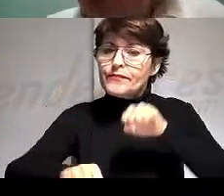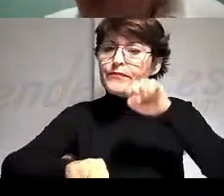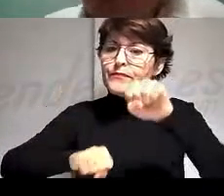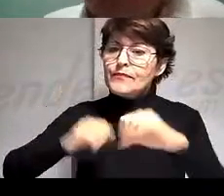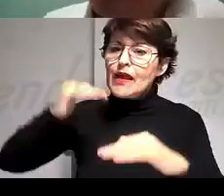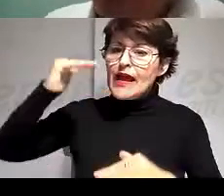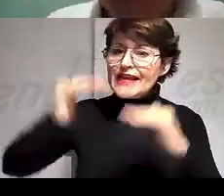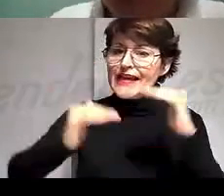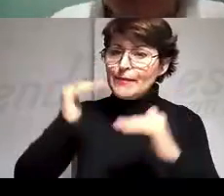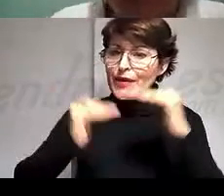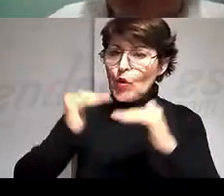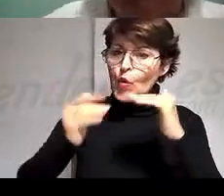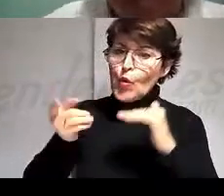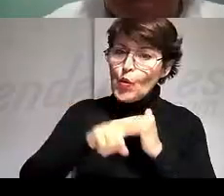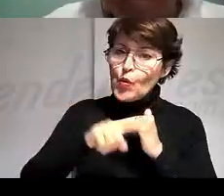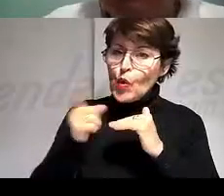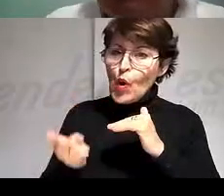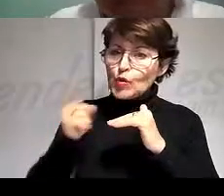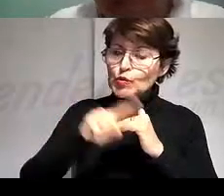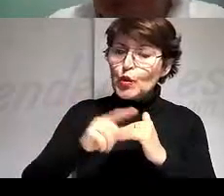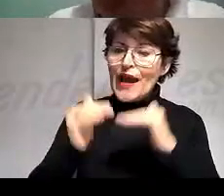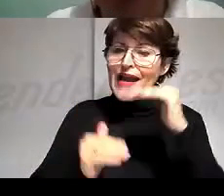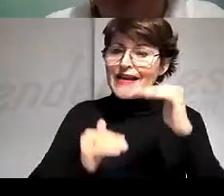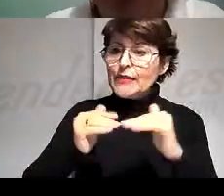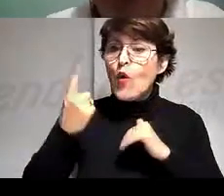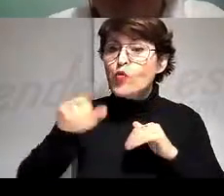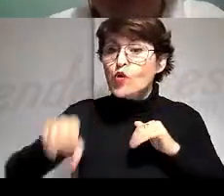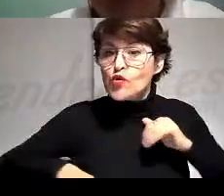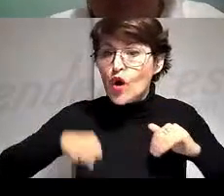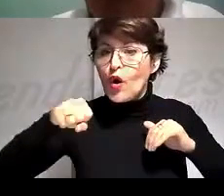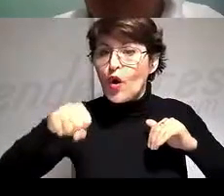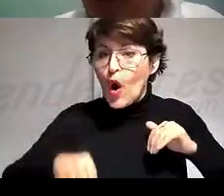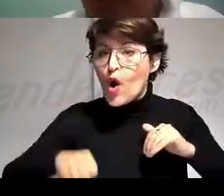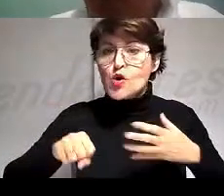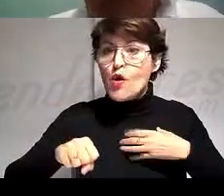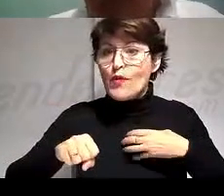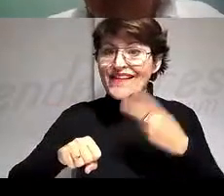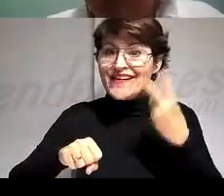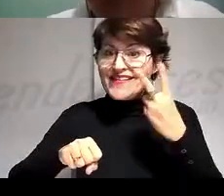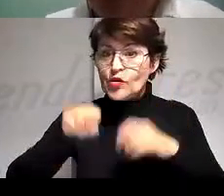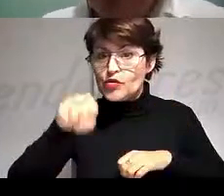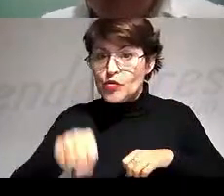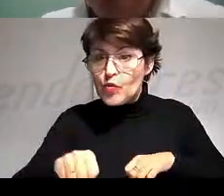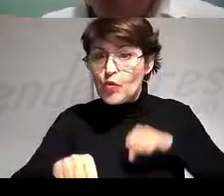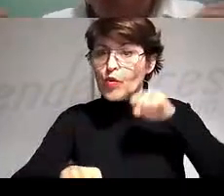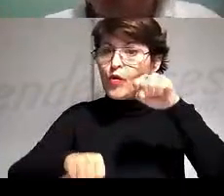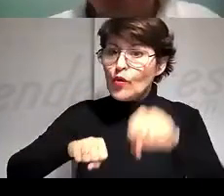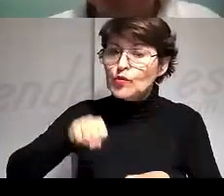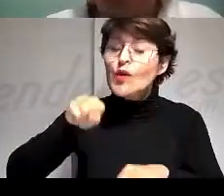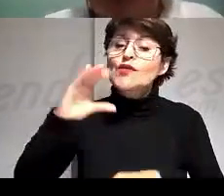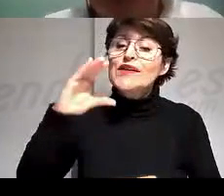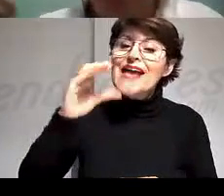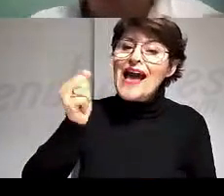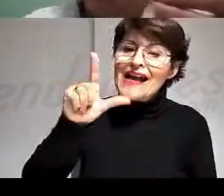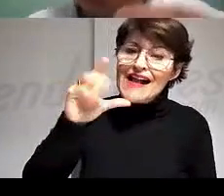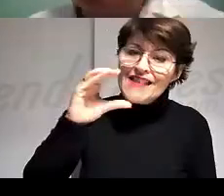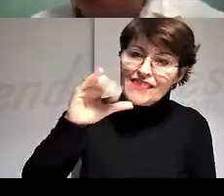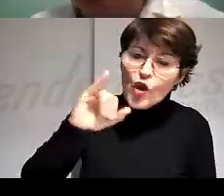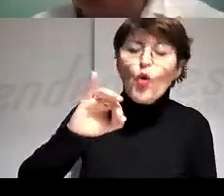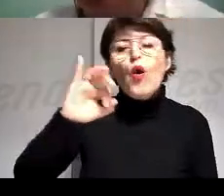contracción muscular no solo, o sea, no hay una contracción sin más. Siempre que hay una contracción hay mini contracciones, mini relajaciones para una